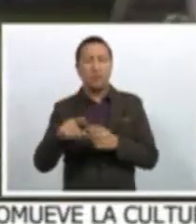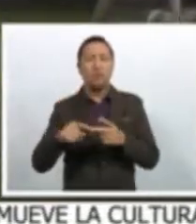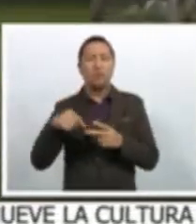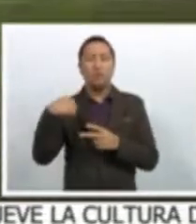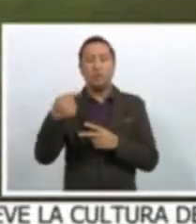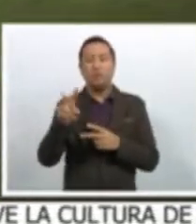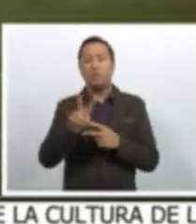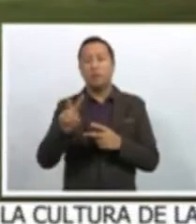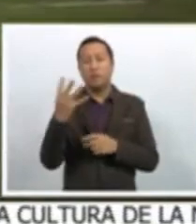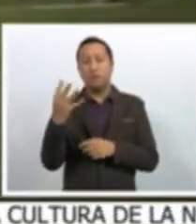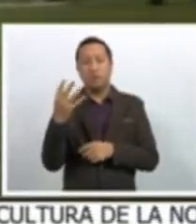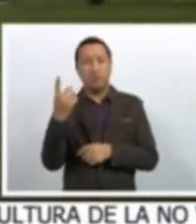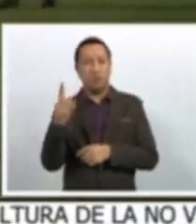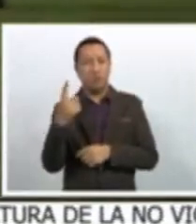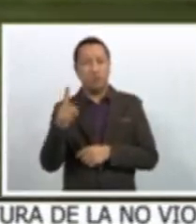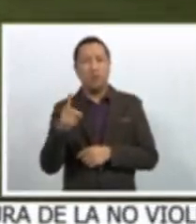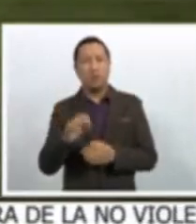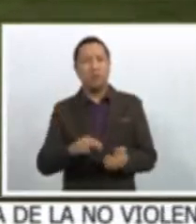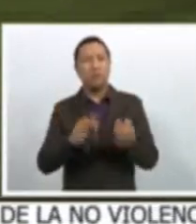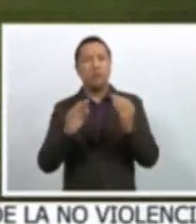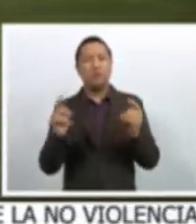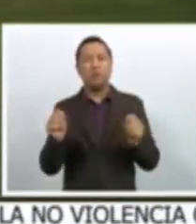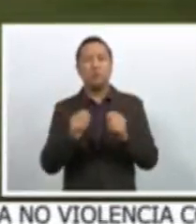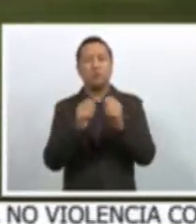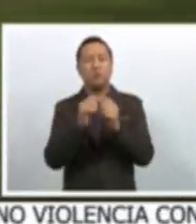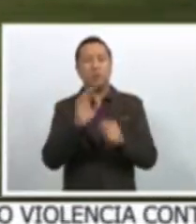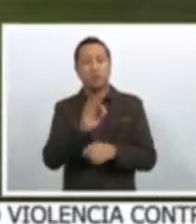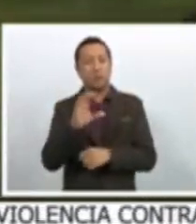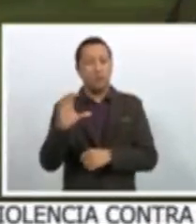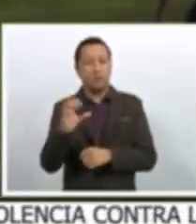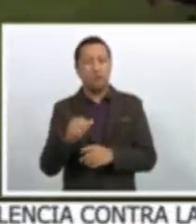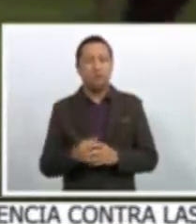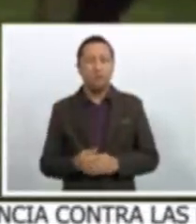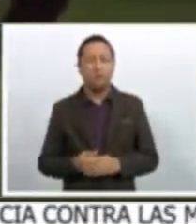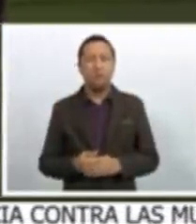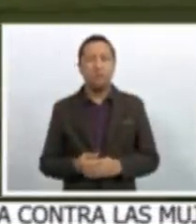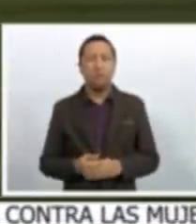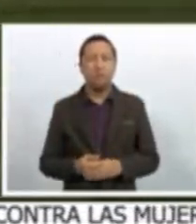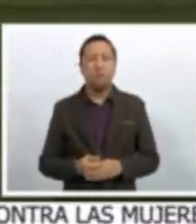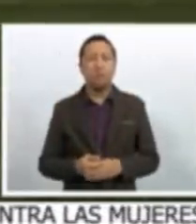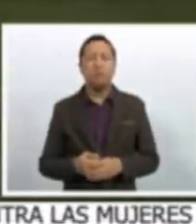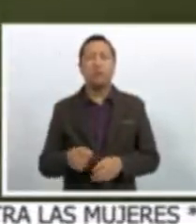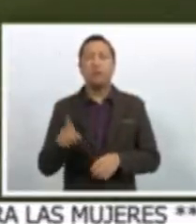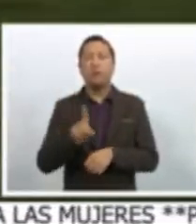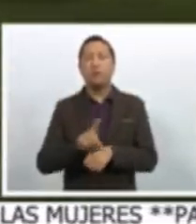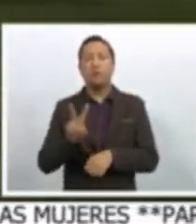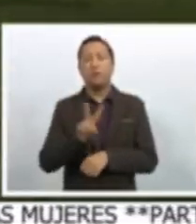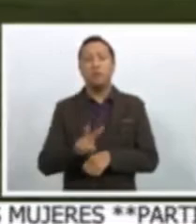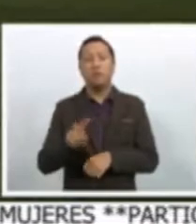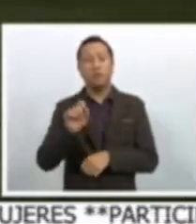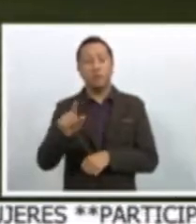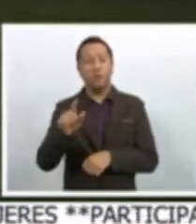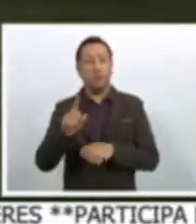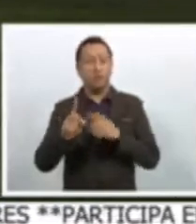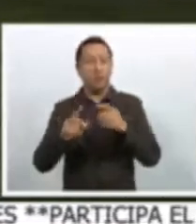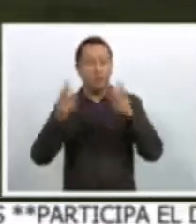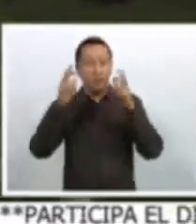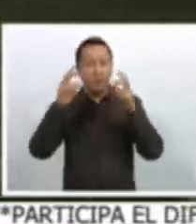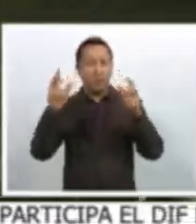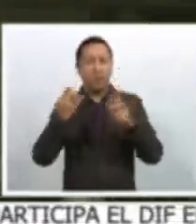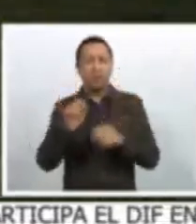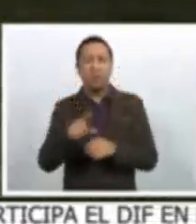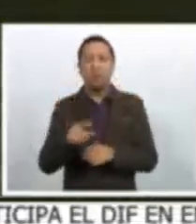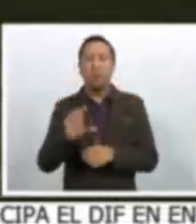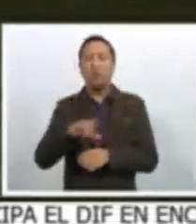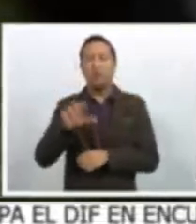4 de diciembre enfrentarán a Tulum FC. Por su parte, Tulum FC recibirá este viernes a Deportiva Venados. Cancún FC recibe